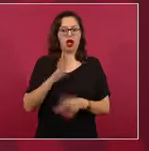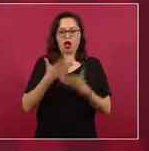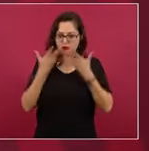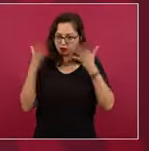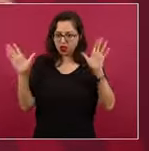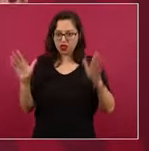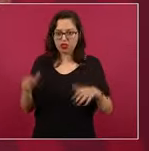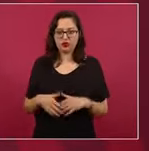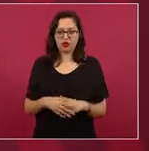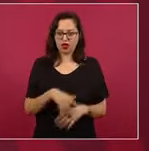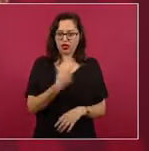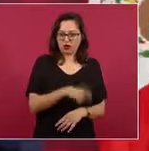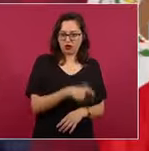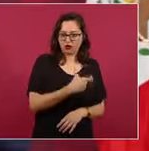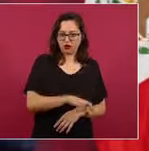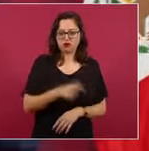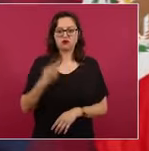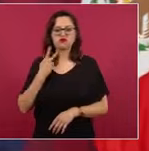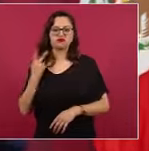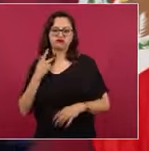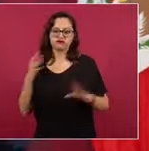Poder económico